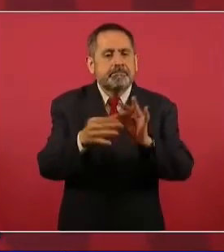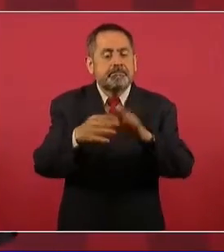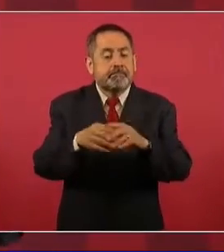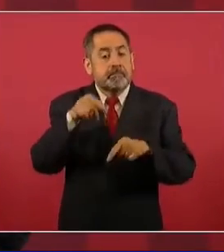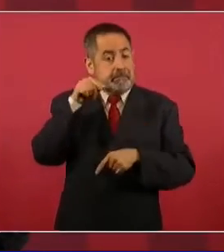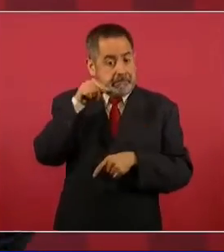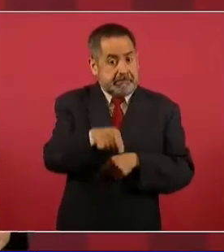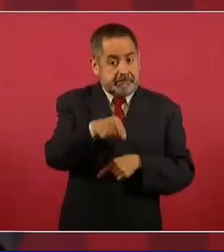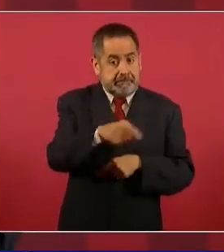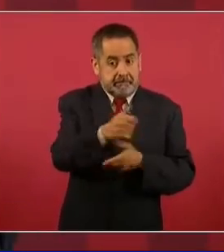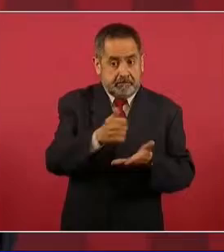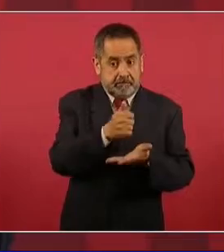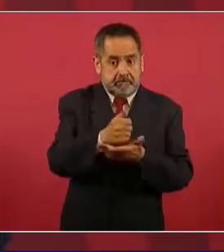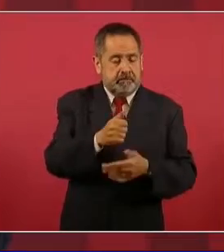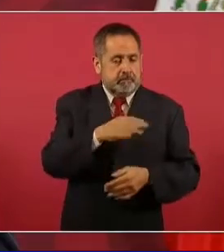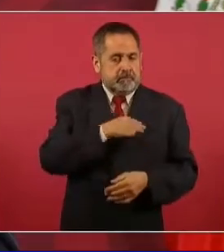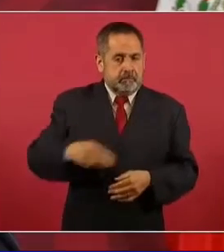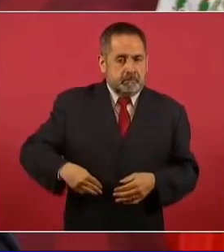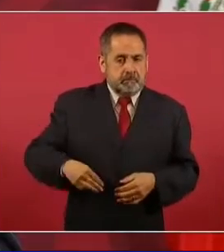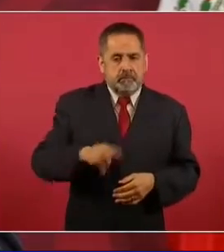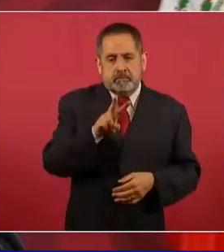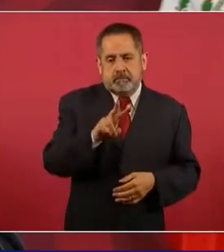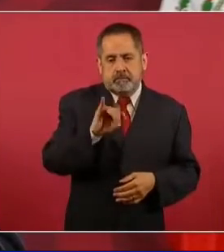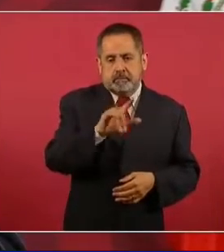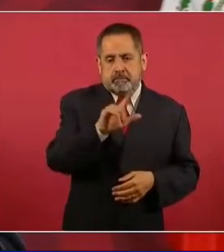pero ahí en Villa Ahumada,